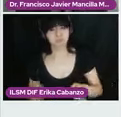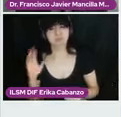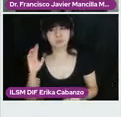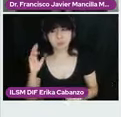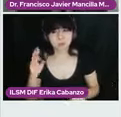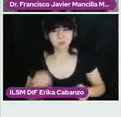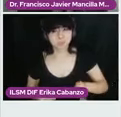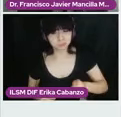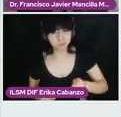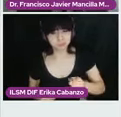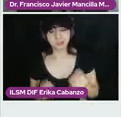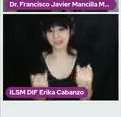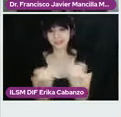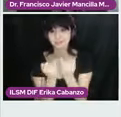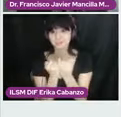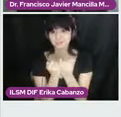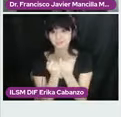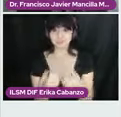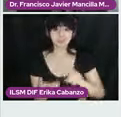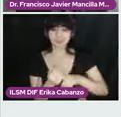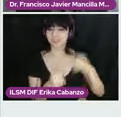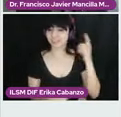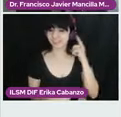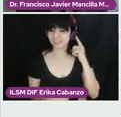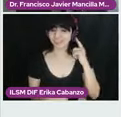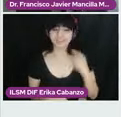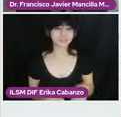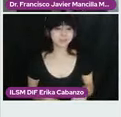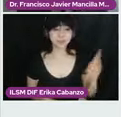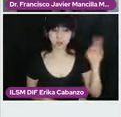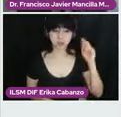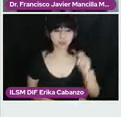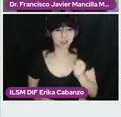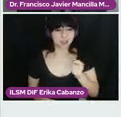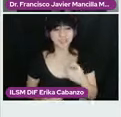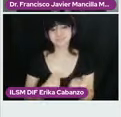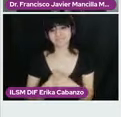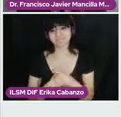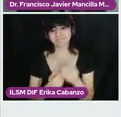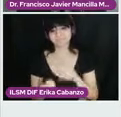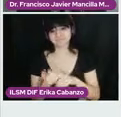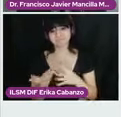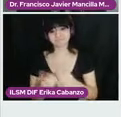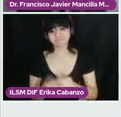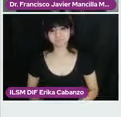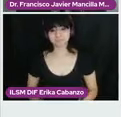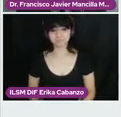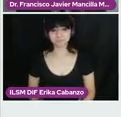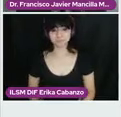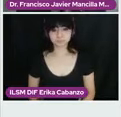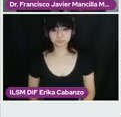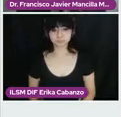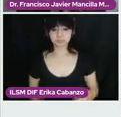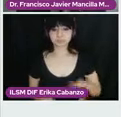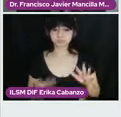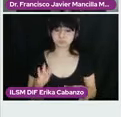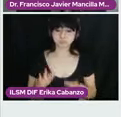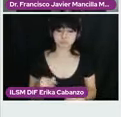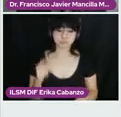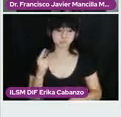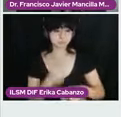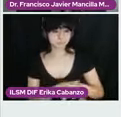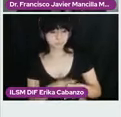zumbido. Ese ruidito del motor significa hay un daño. ¿Sí? Que esté, generalmente el paciente con zumbido